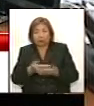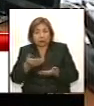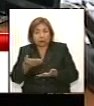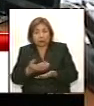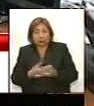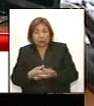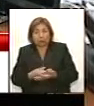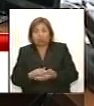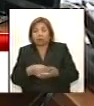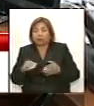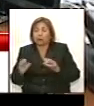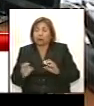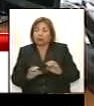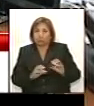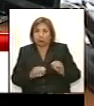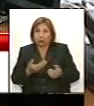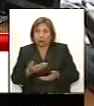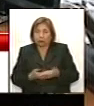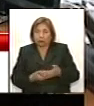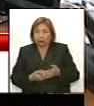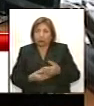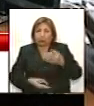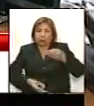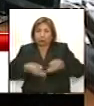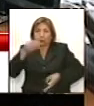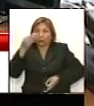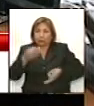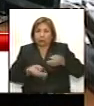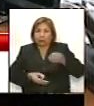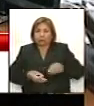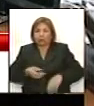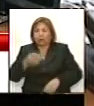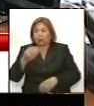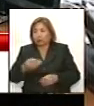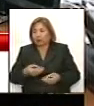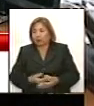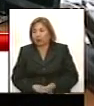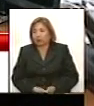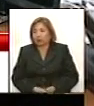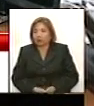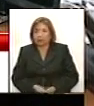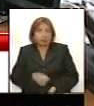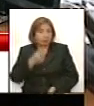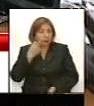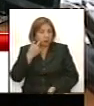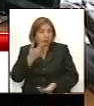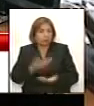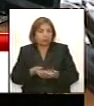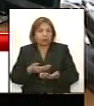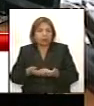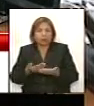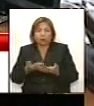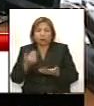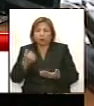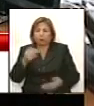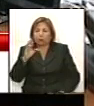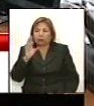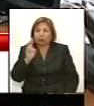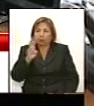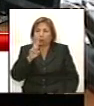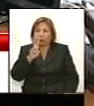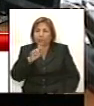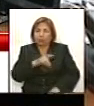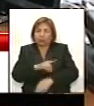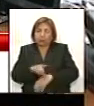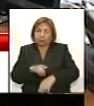lo que hace el órgano de justicia es la jueza o el juez que conoce la causa tiene hasta 72 horas